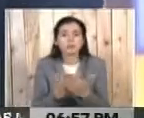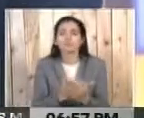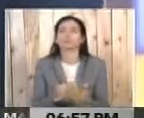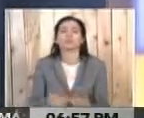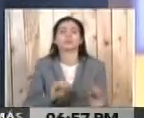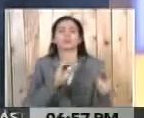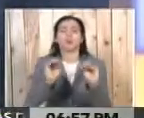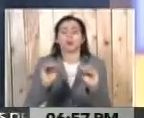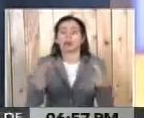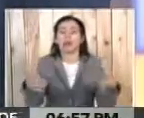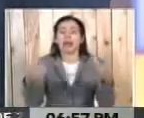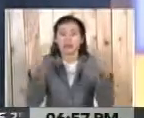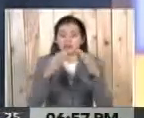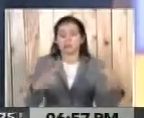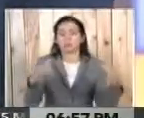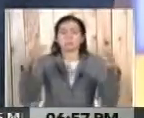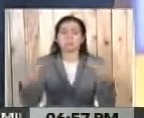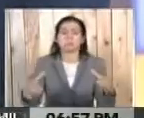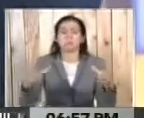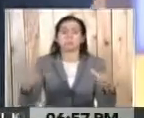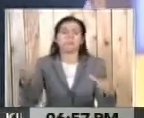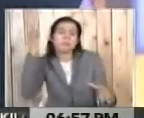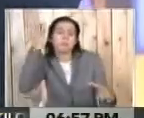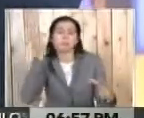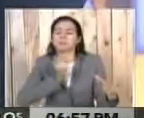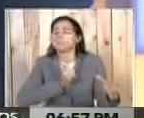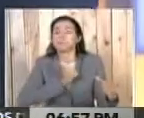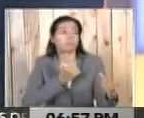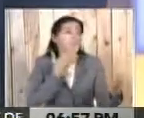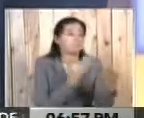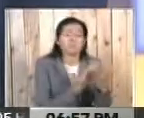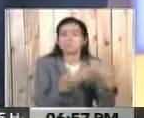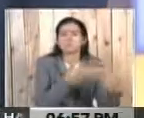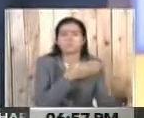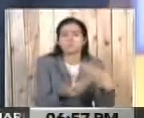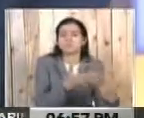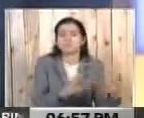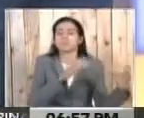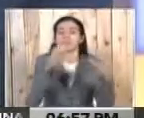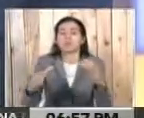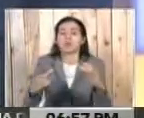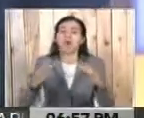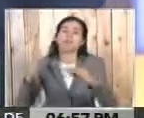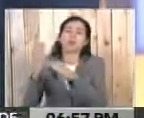radio con un transmisor casero, y no le importa si interrumpe una frecuencia de la policía o